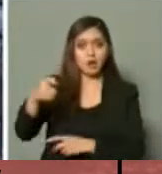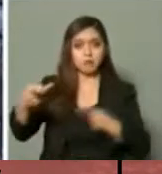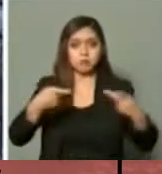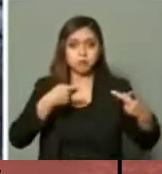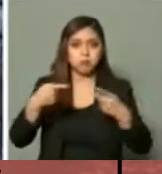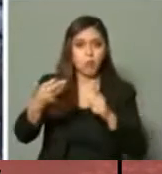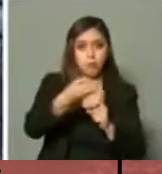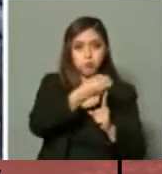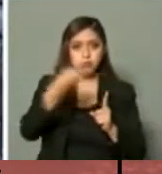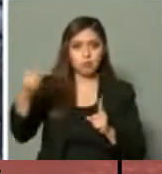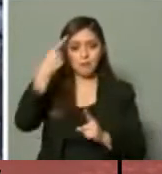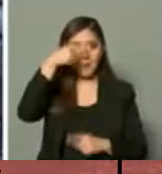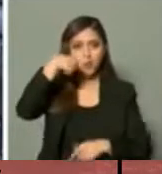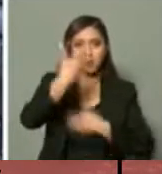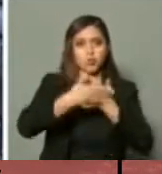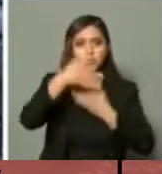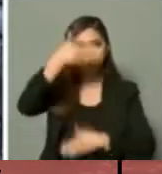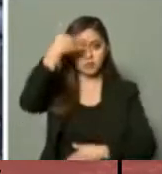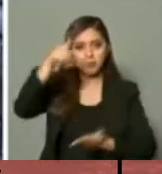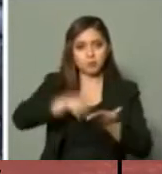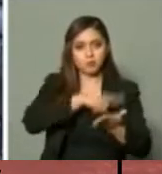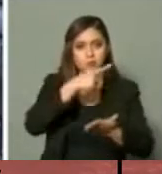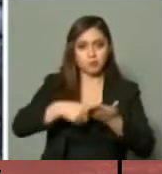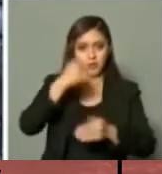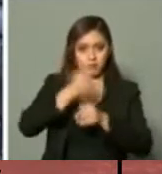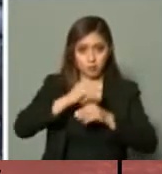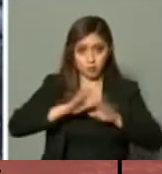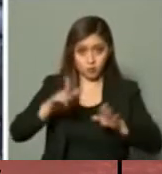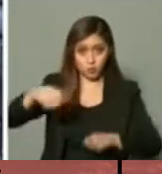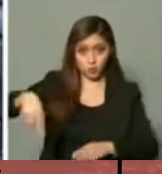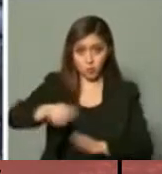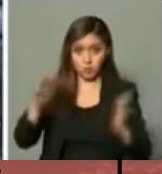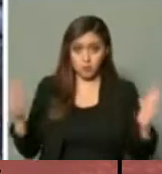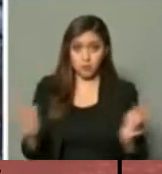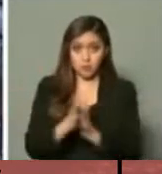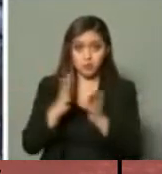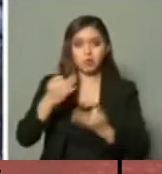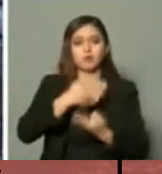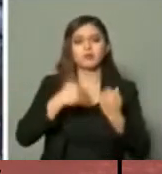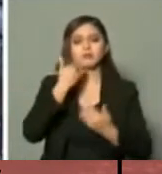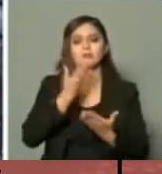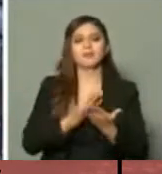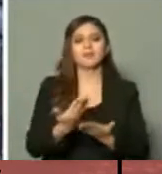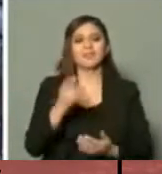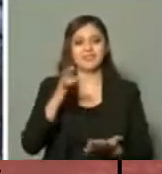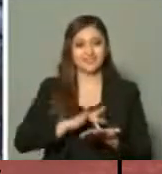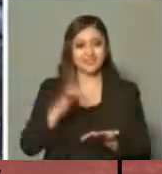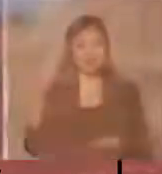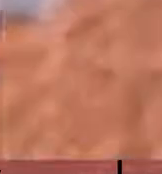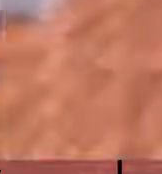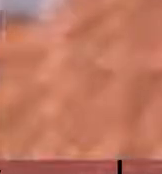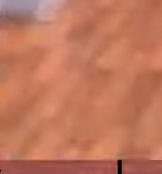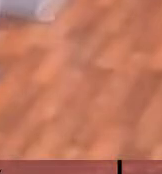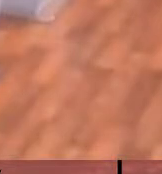ha organizado para votar de forma informada. Recuerde que con participación todo funciona. Muy buenas tardes.